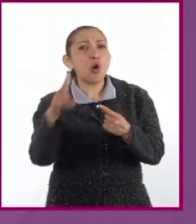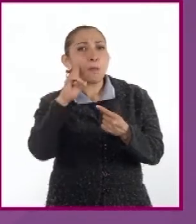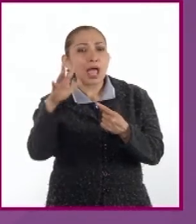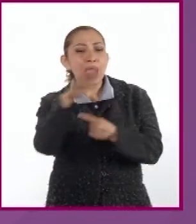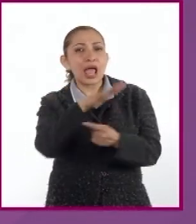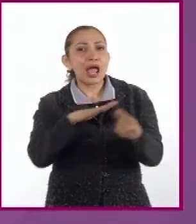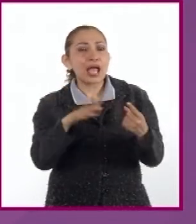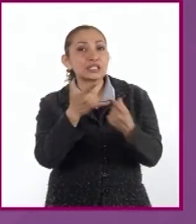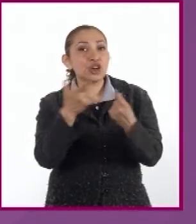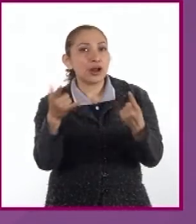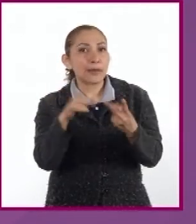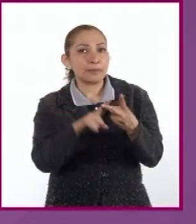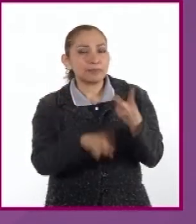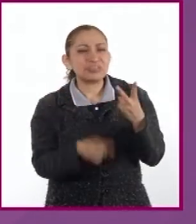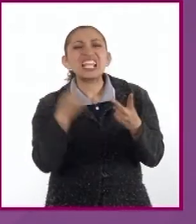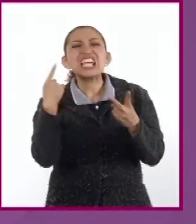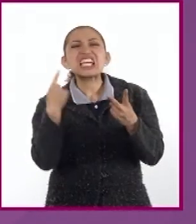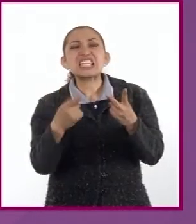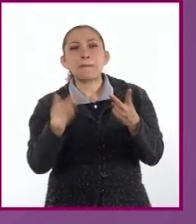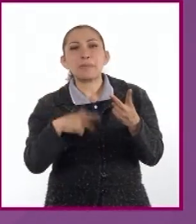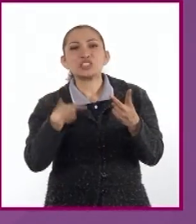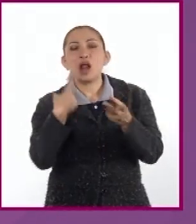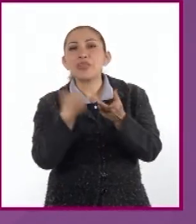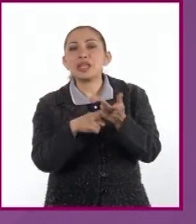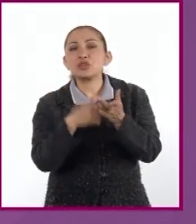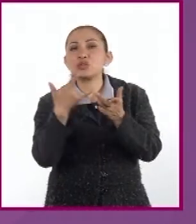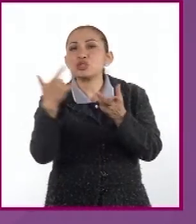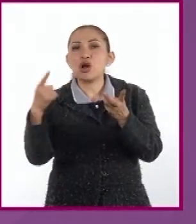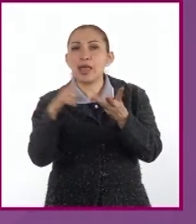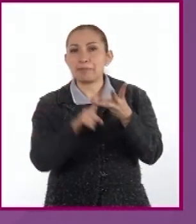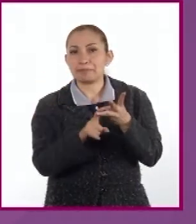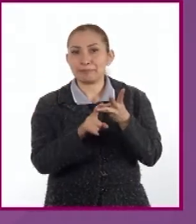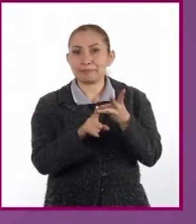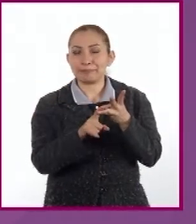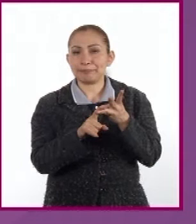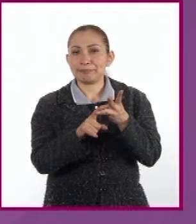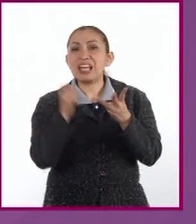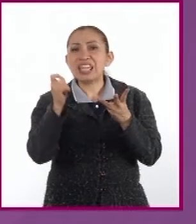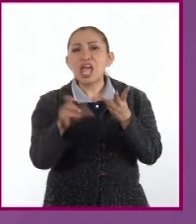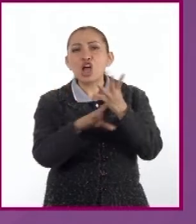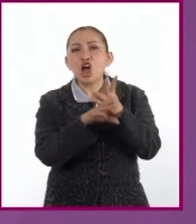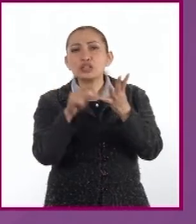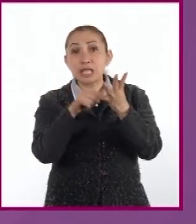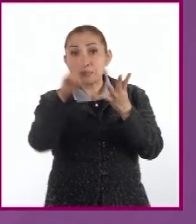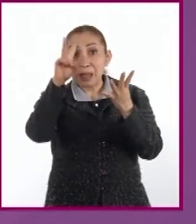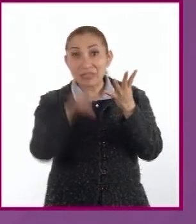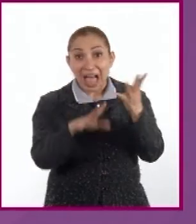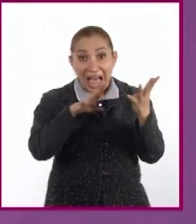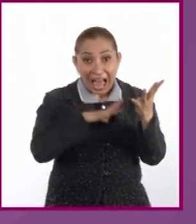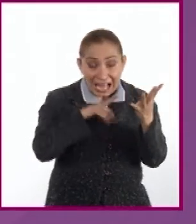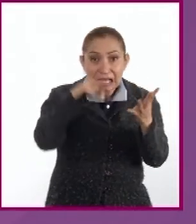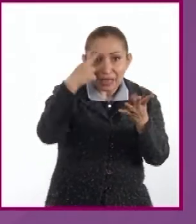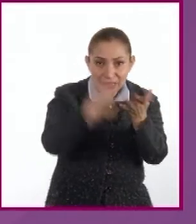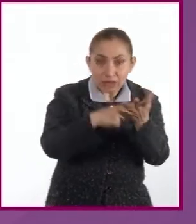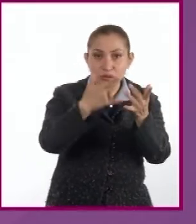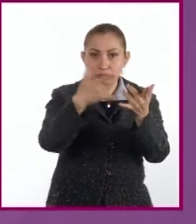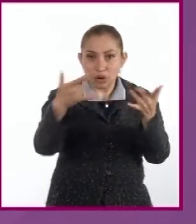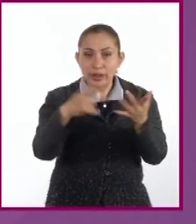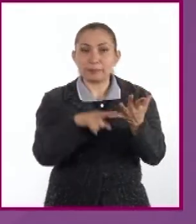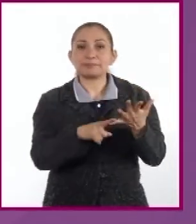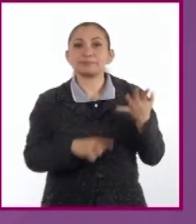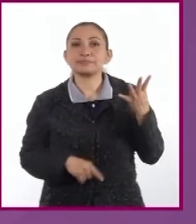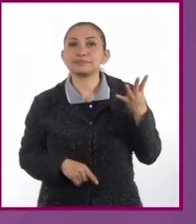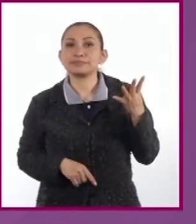ambientada? ¿Quiénes son los personajes? ¿Qué elementos reales encontraron en esta historia?